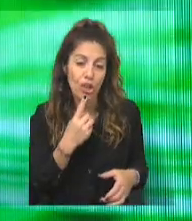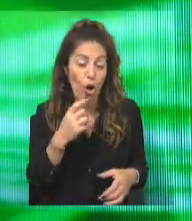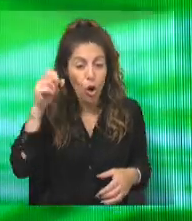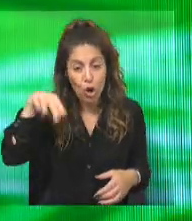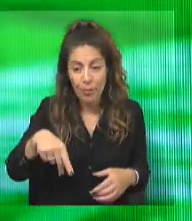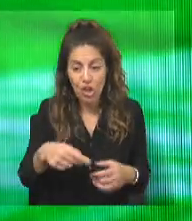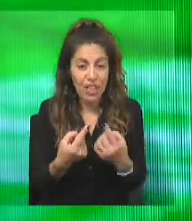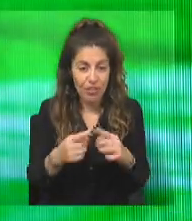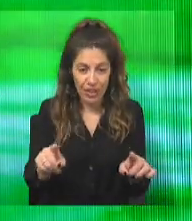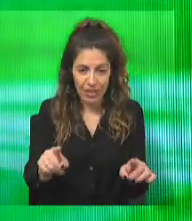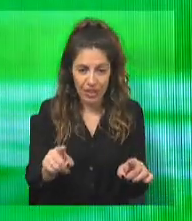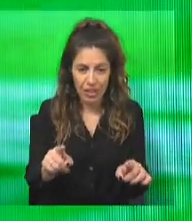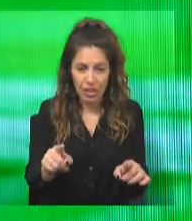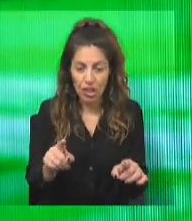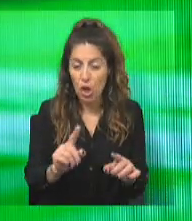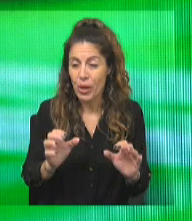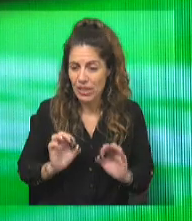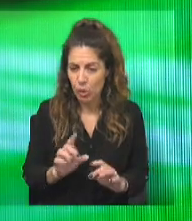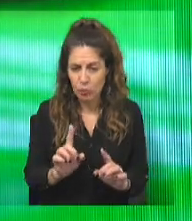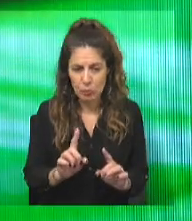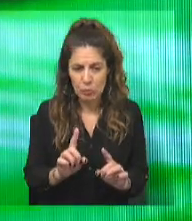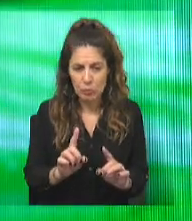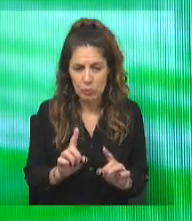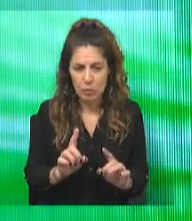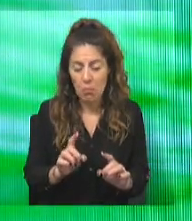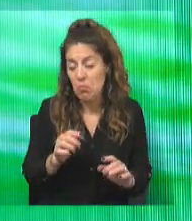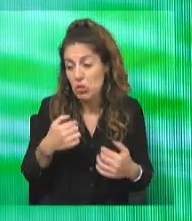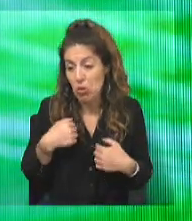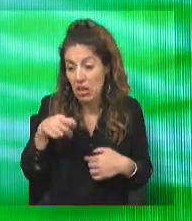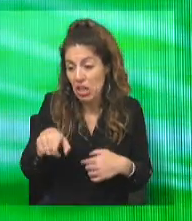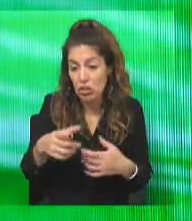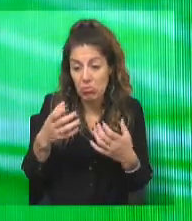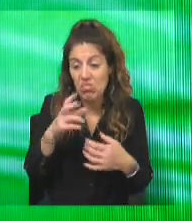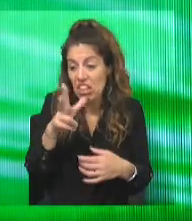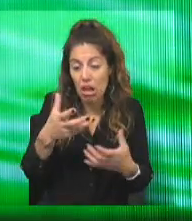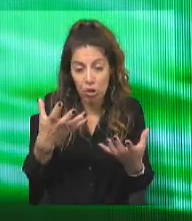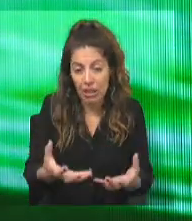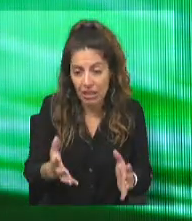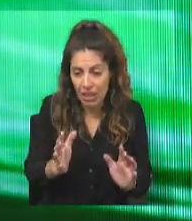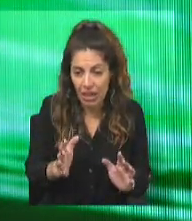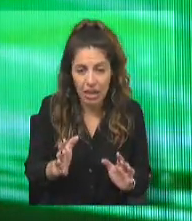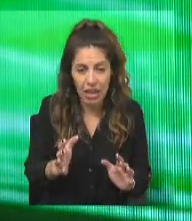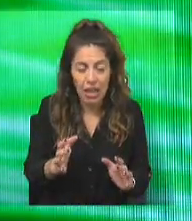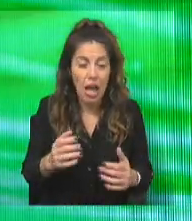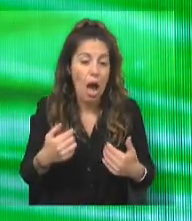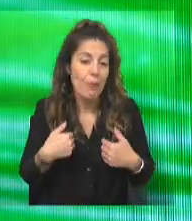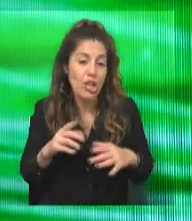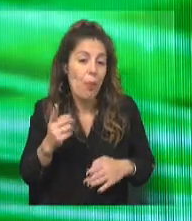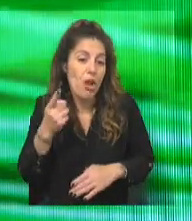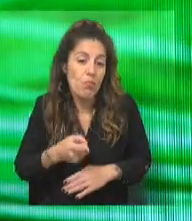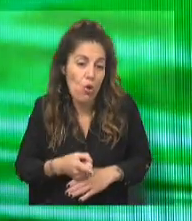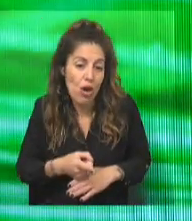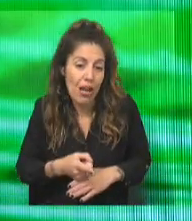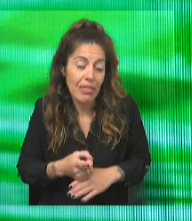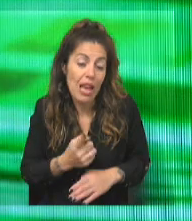no es incómodo no Entonces yo por mí que digan lo que quieran este mientras a mí no me lo impongan en